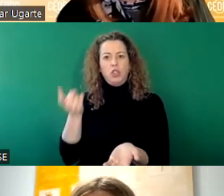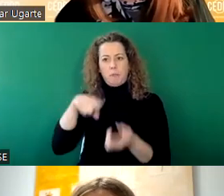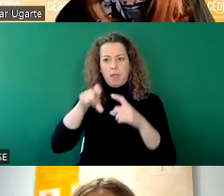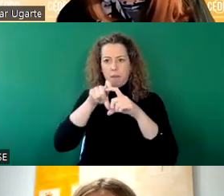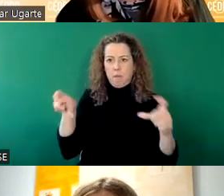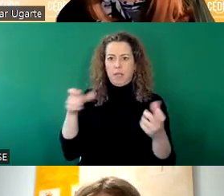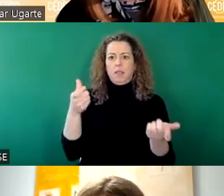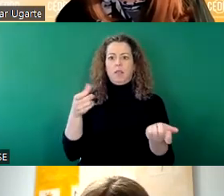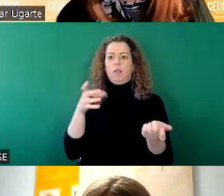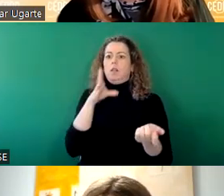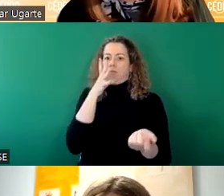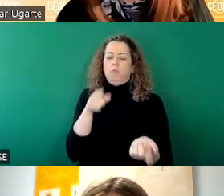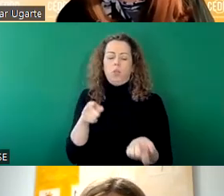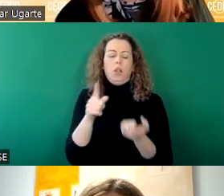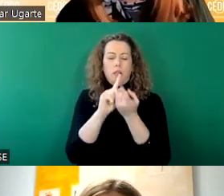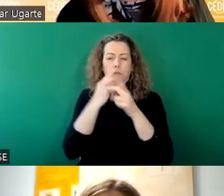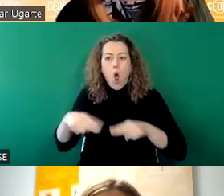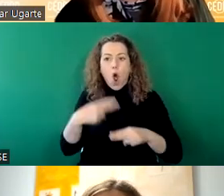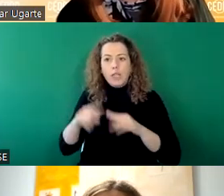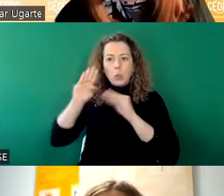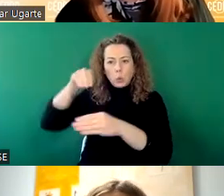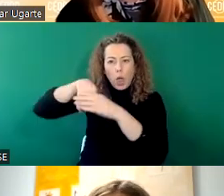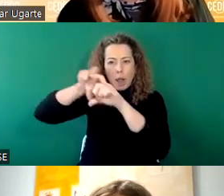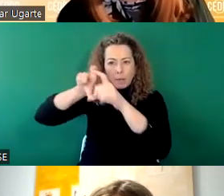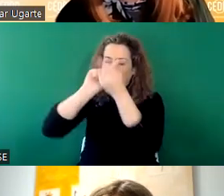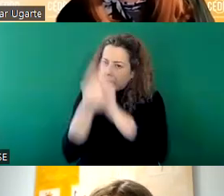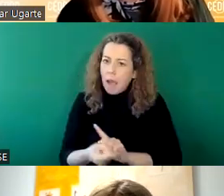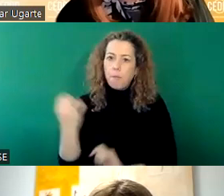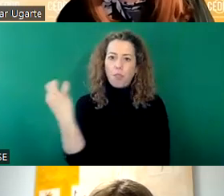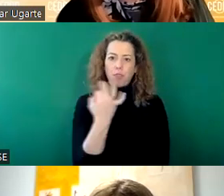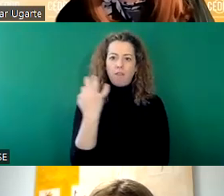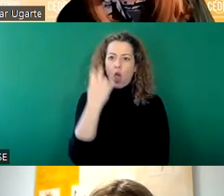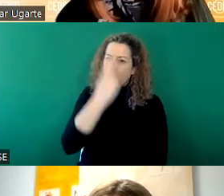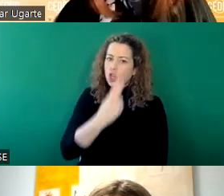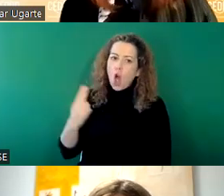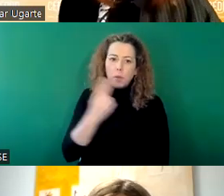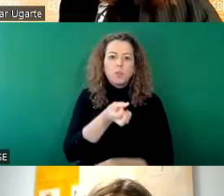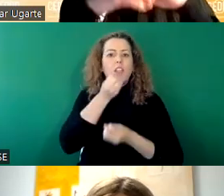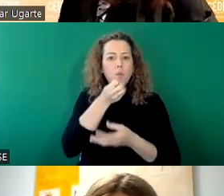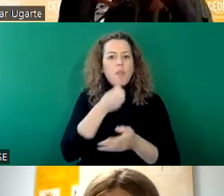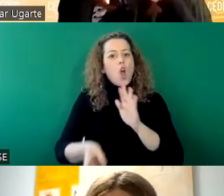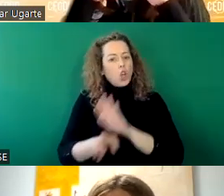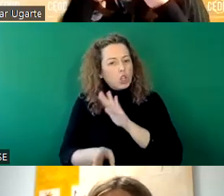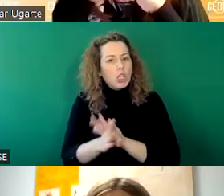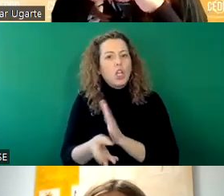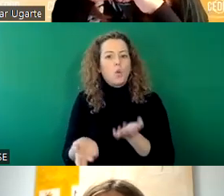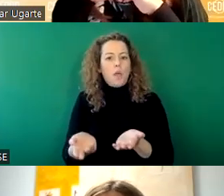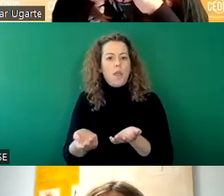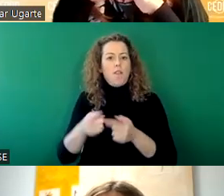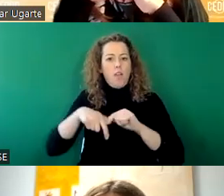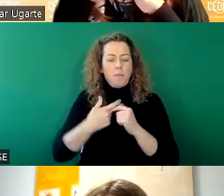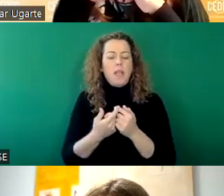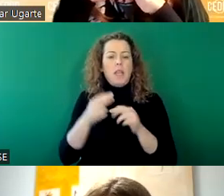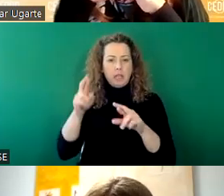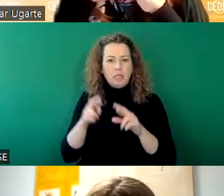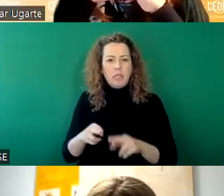empresa. Para ello había que hacer cambios en la política de la empresa, tenía que haber un compromiso de información continua de las familias y residentes, que para